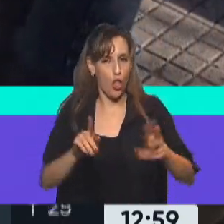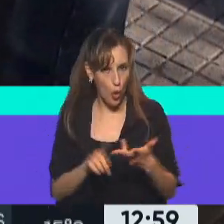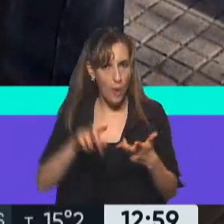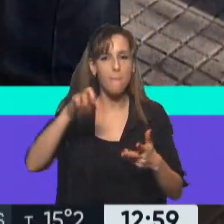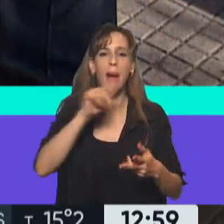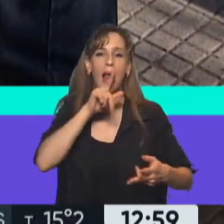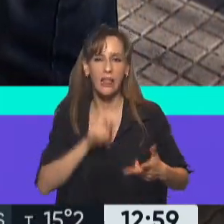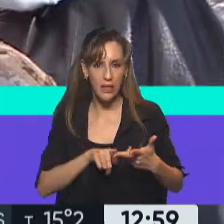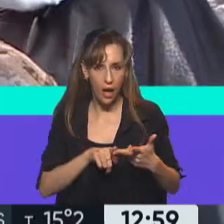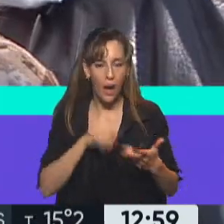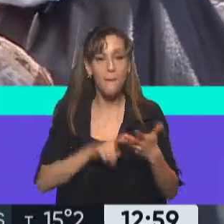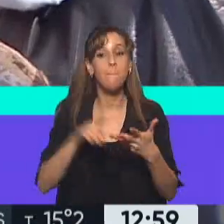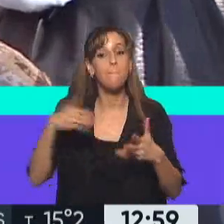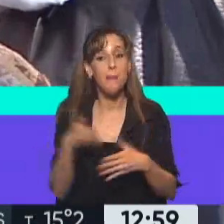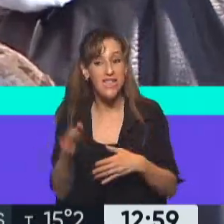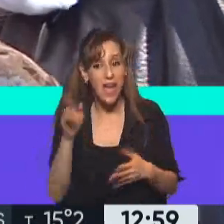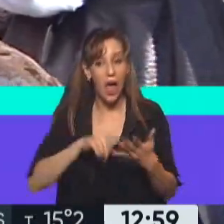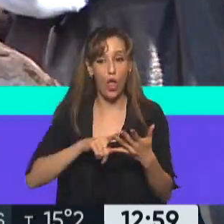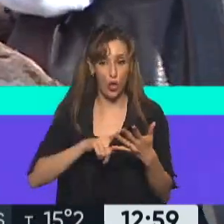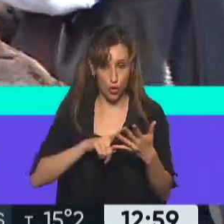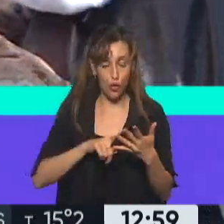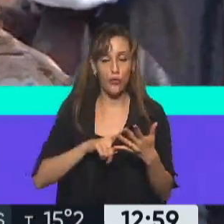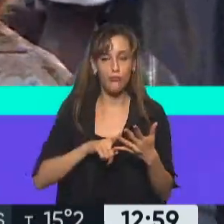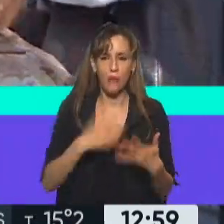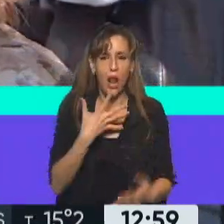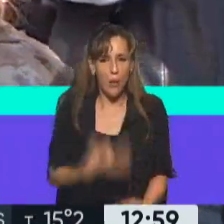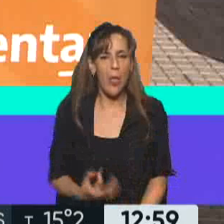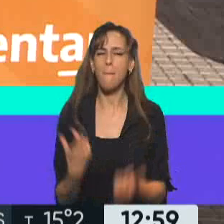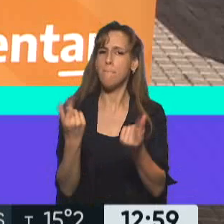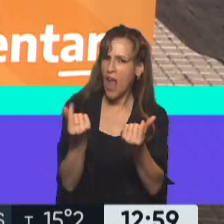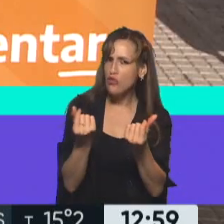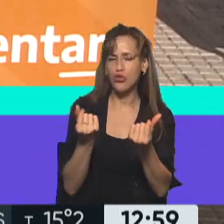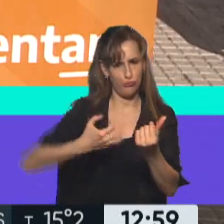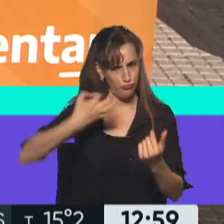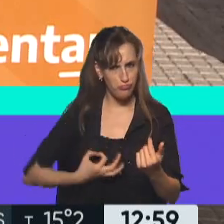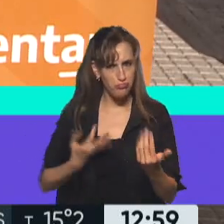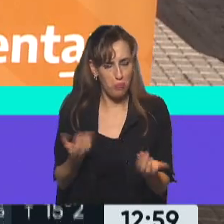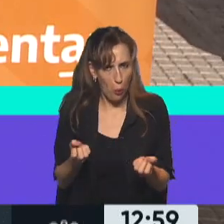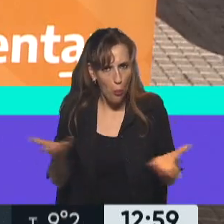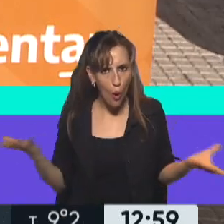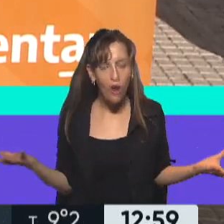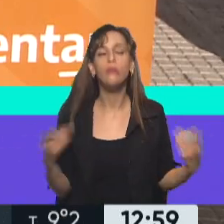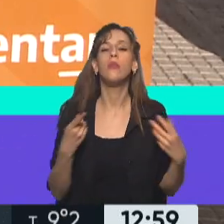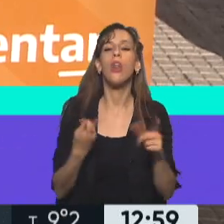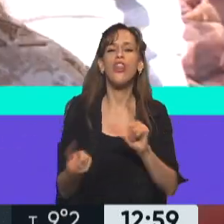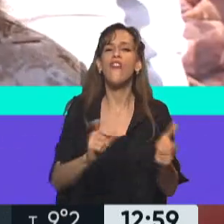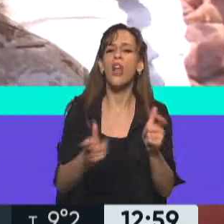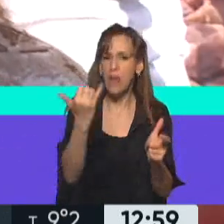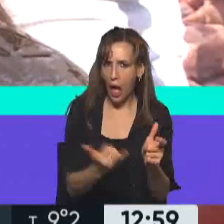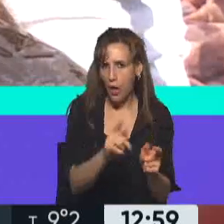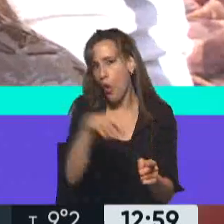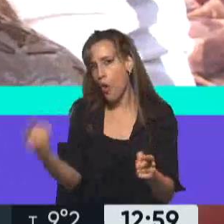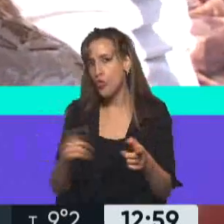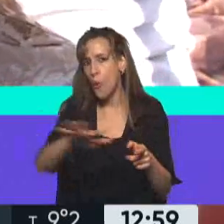paleta, después pescado, filé. La verdad, muy buen precio. ¿Diferencia con el comercio del barrio? Sí,